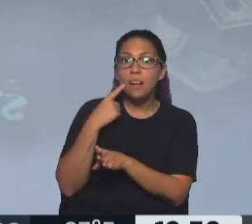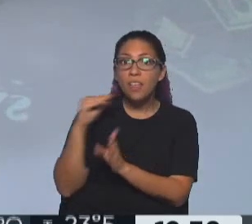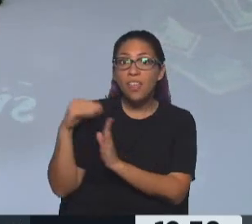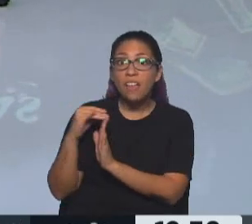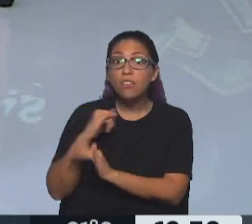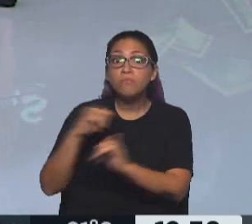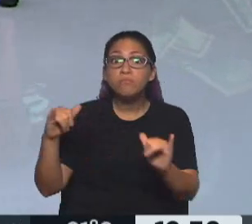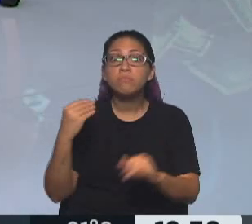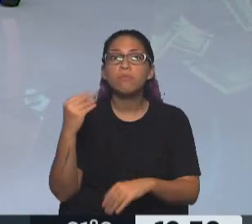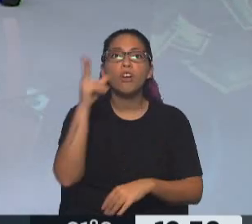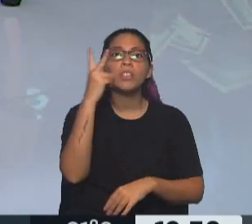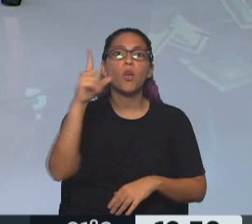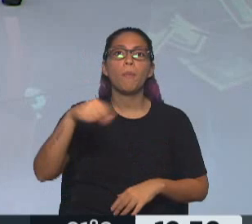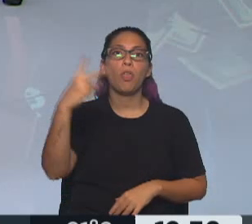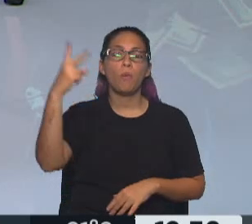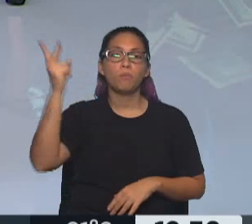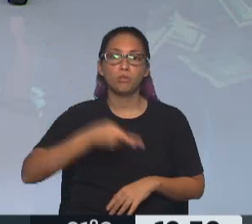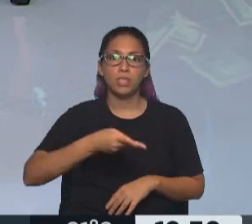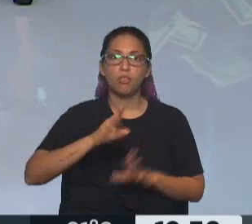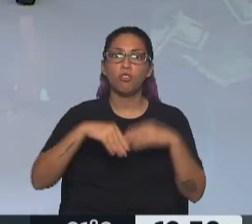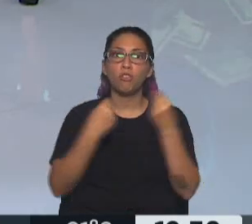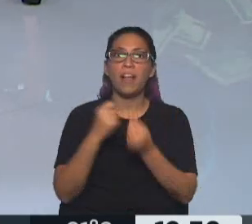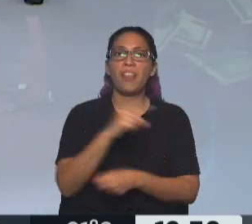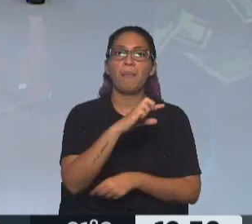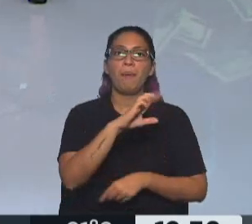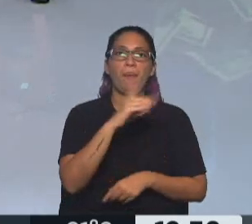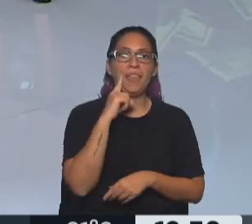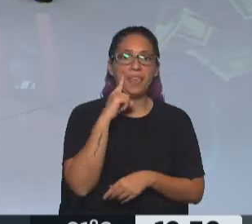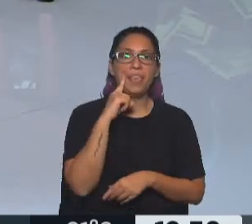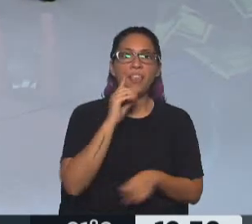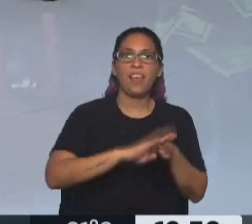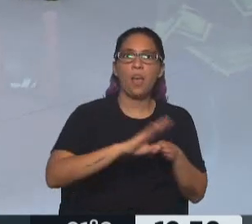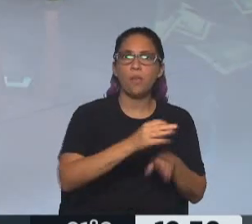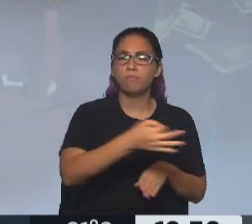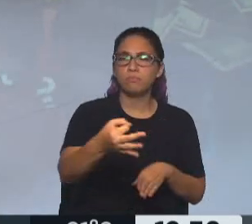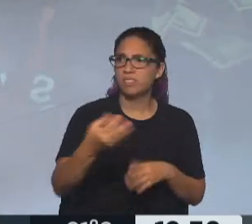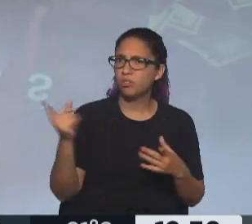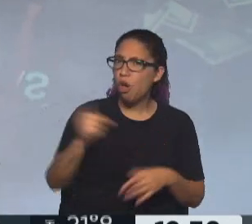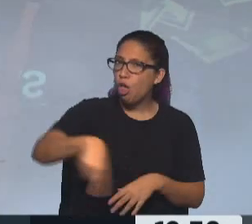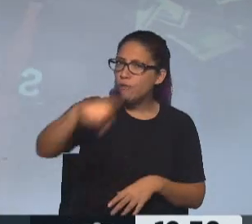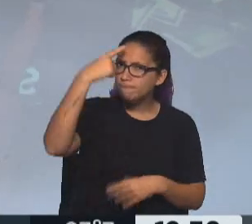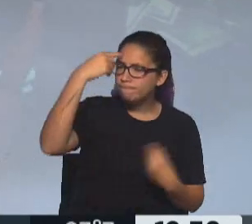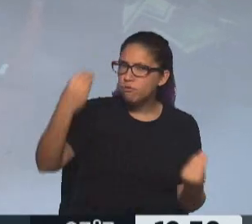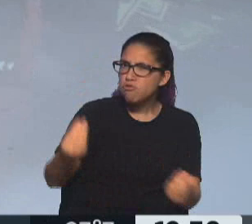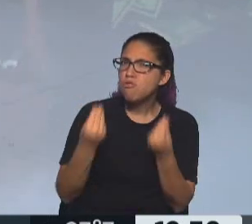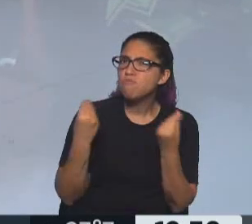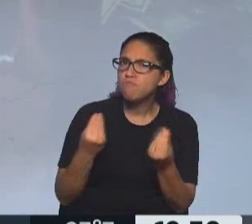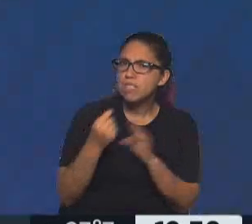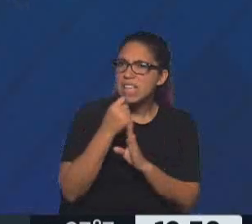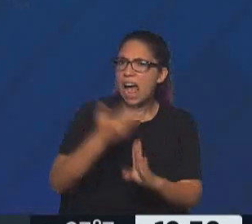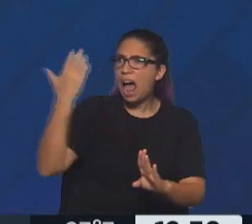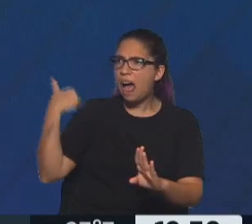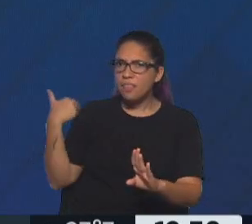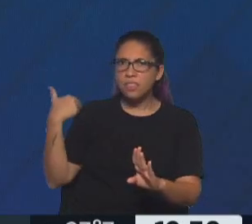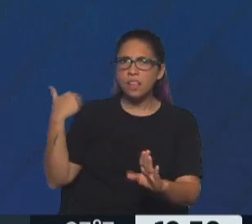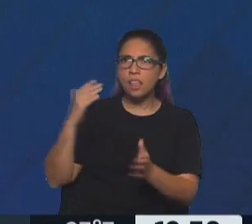el 82,2% del Producto Bruto Interno. Ustedes se preguntarán, ¿cómo es posible? Si ya tuvimos una reestructuración